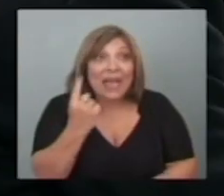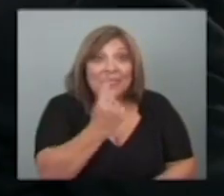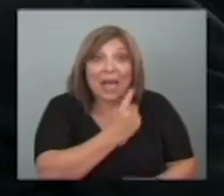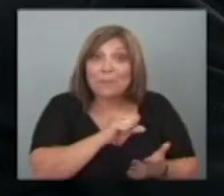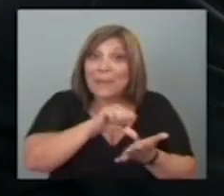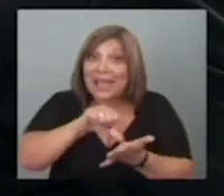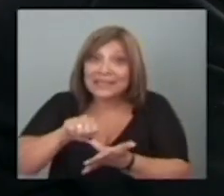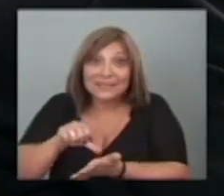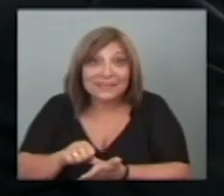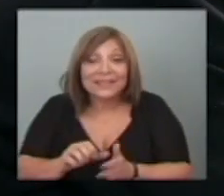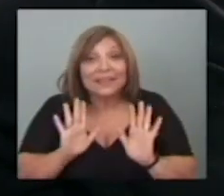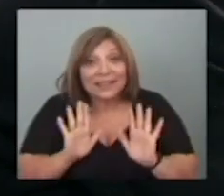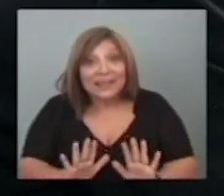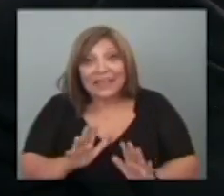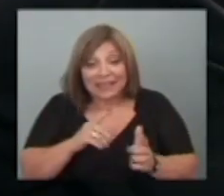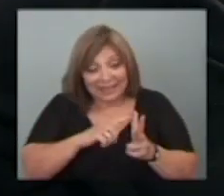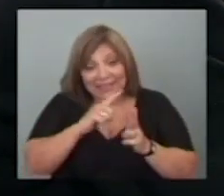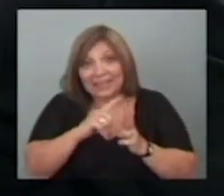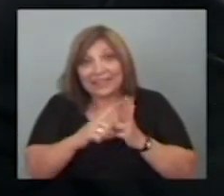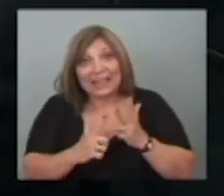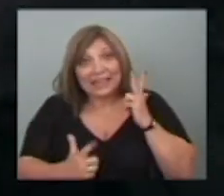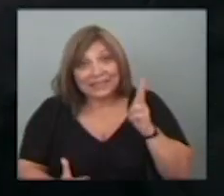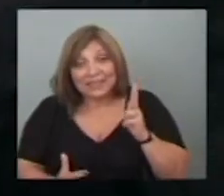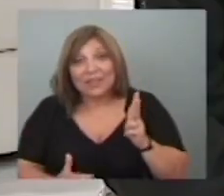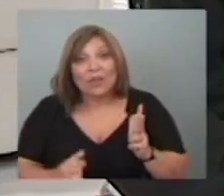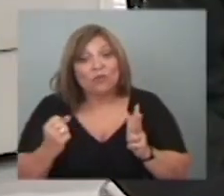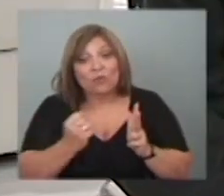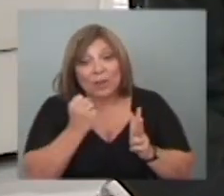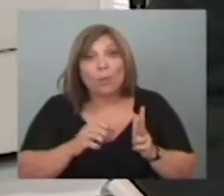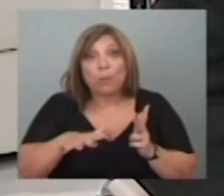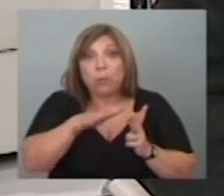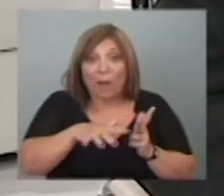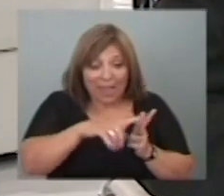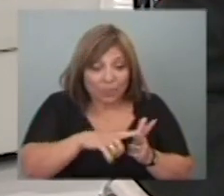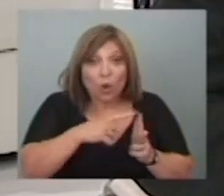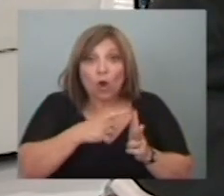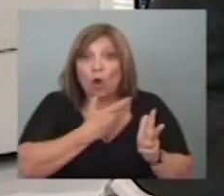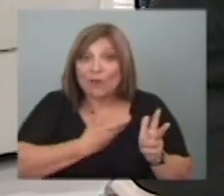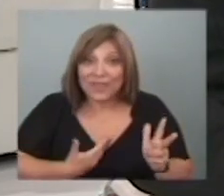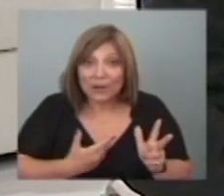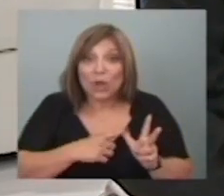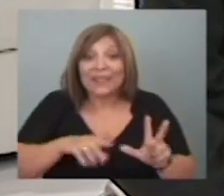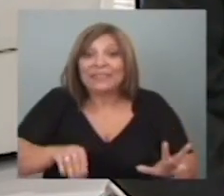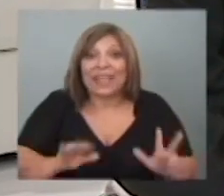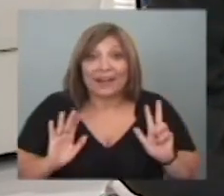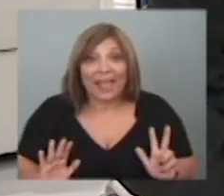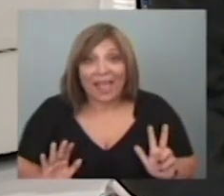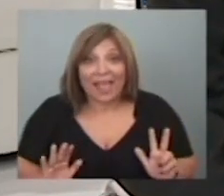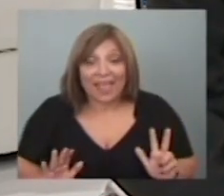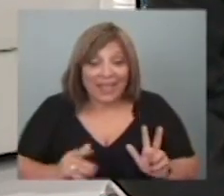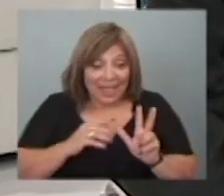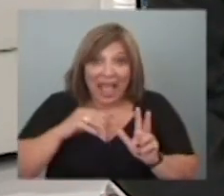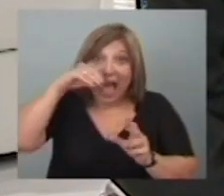país se compone de tres elementos fundamentales: población, gobierno y territorio. Y bueno, dentro